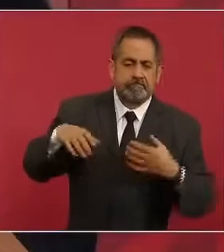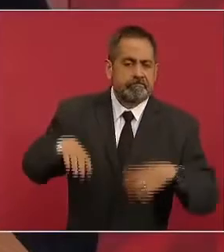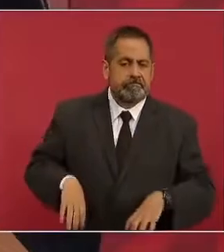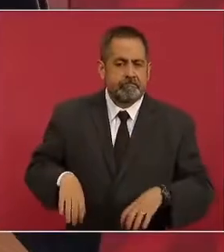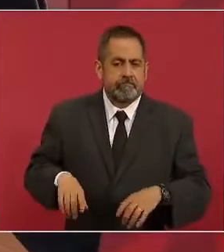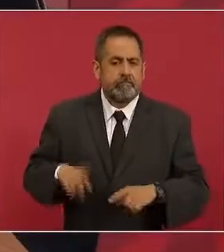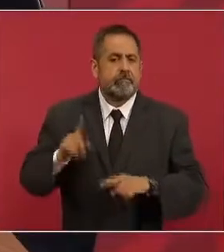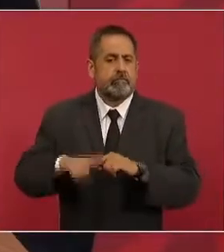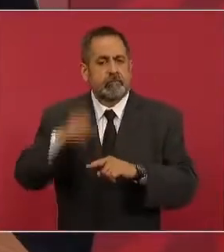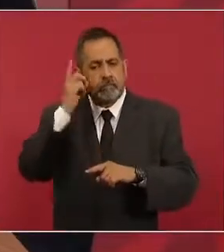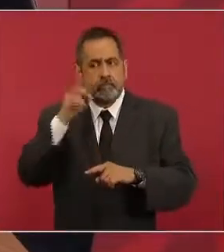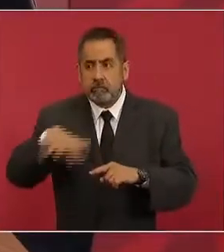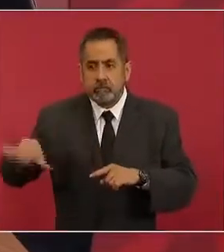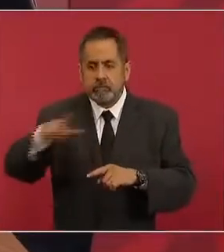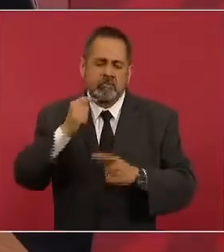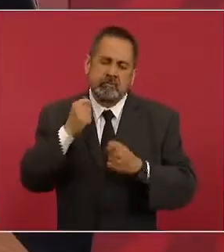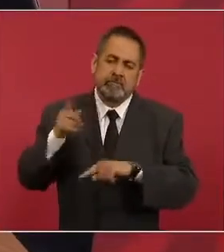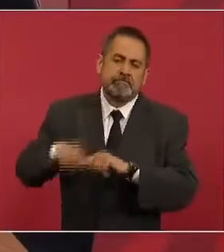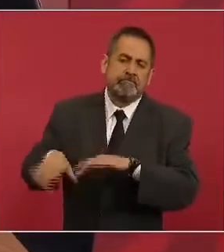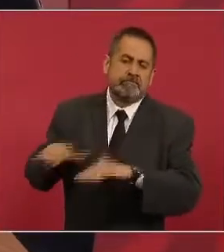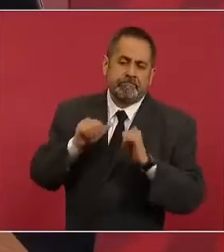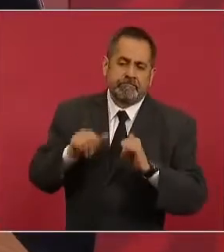dinero de todos.